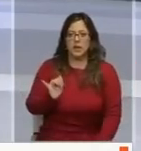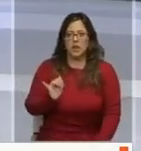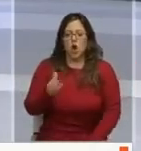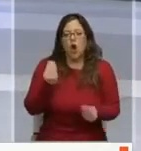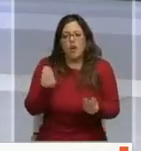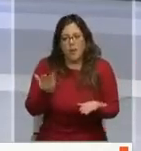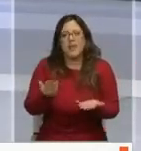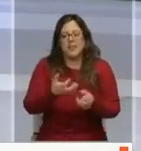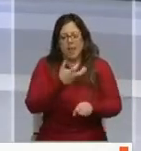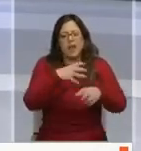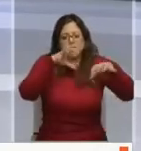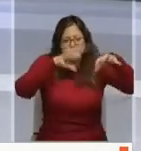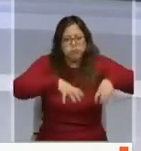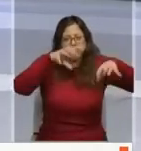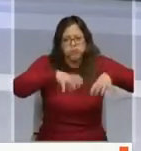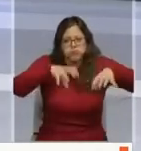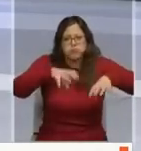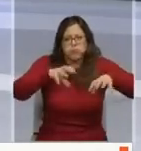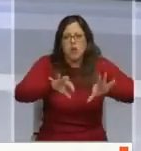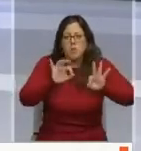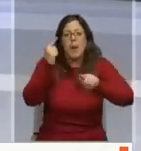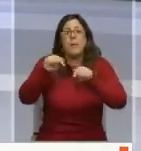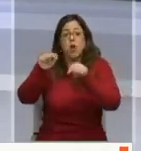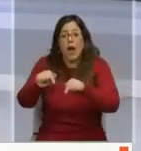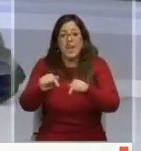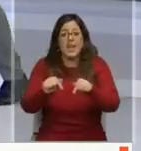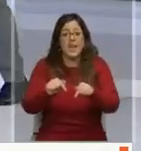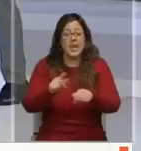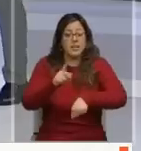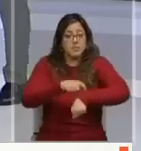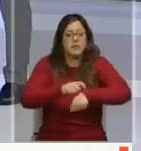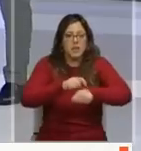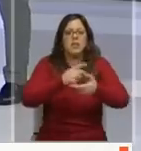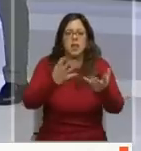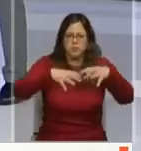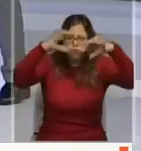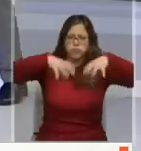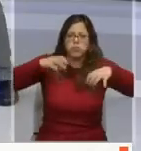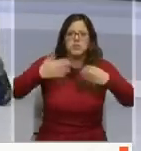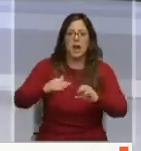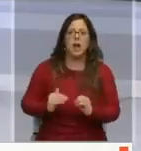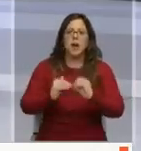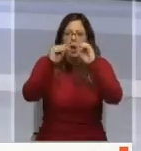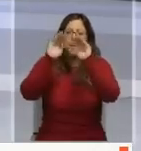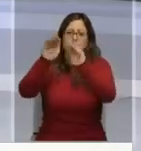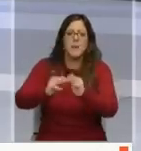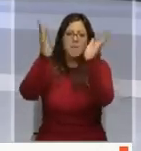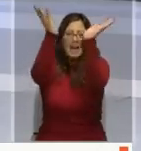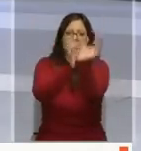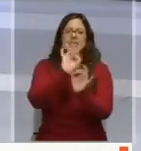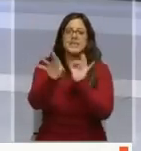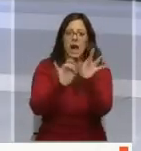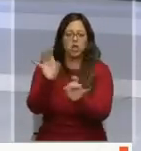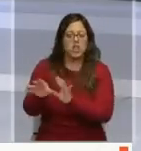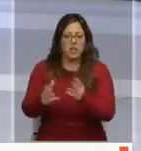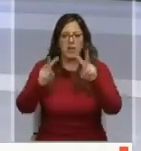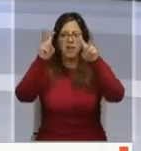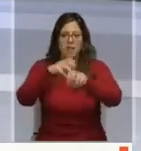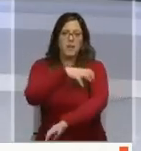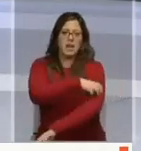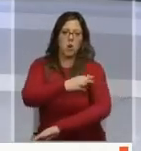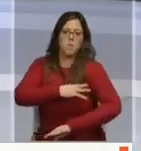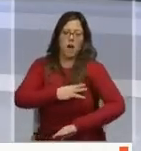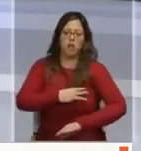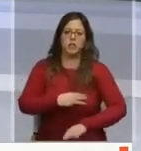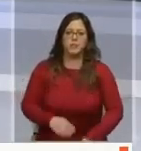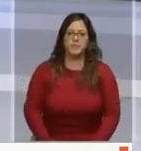va a caer, pero esa sería como la mayor cantidad por ahora. Isoterma, bueno, ya la habíamos visto en la misma de San José de Maipo, que corresponde a la región metropolitana.